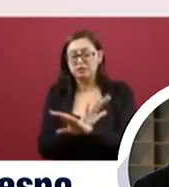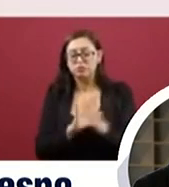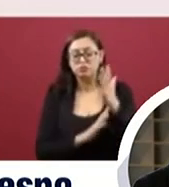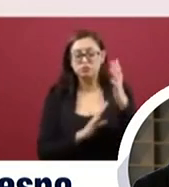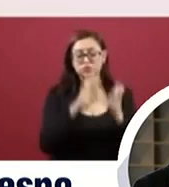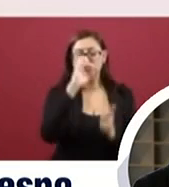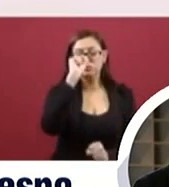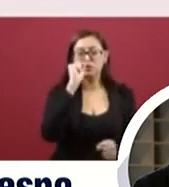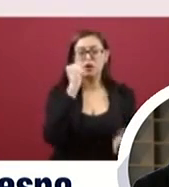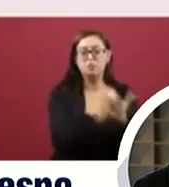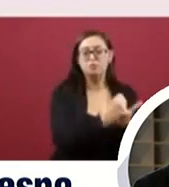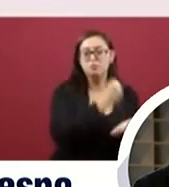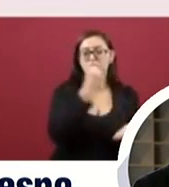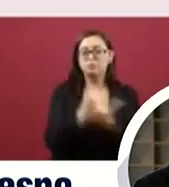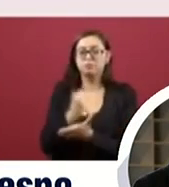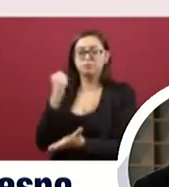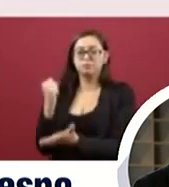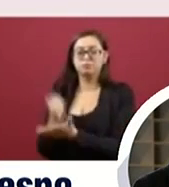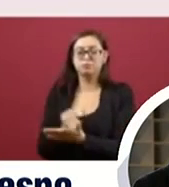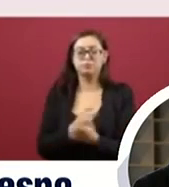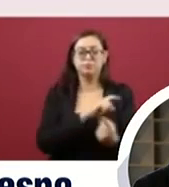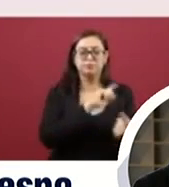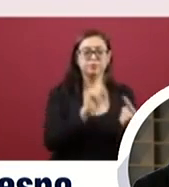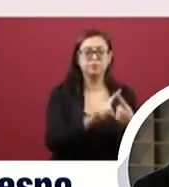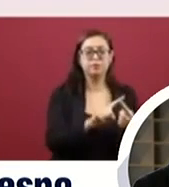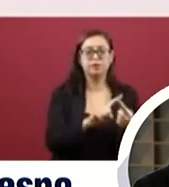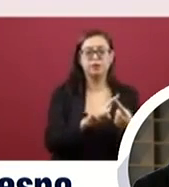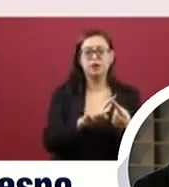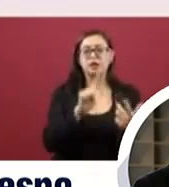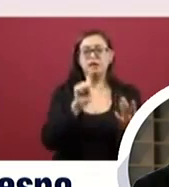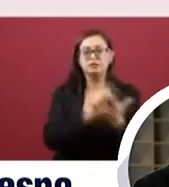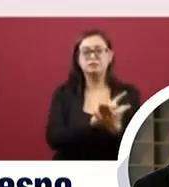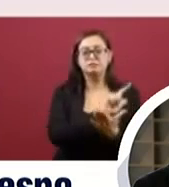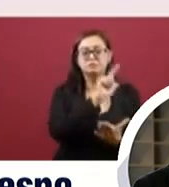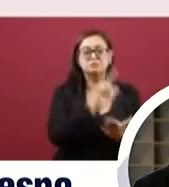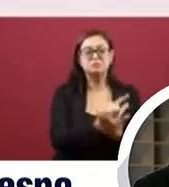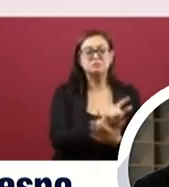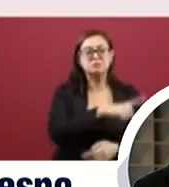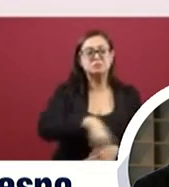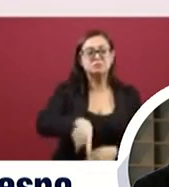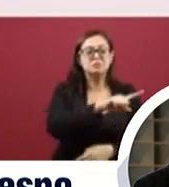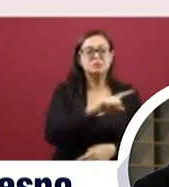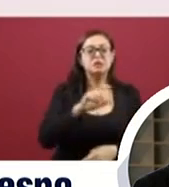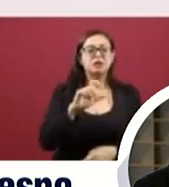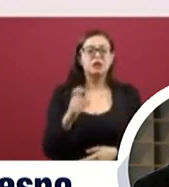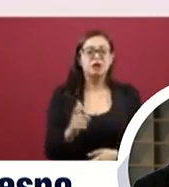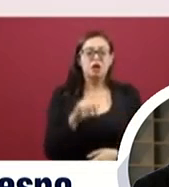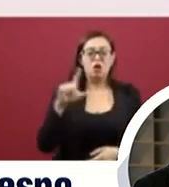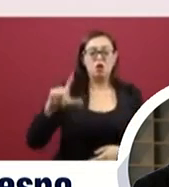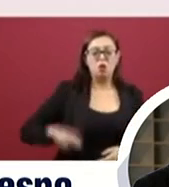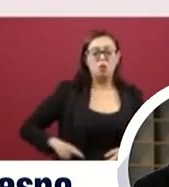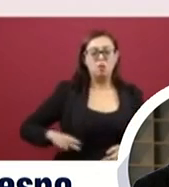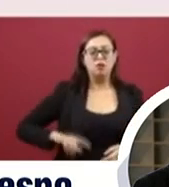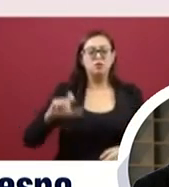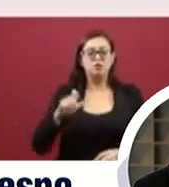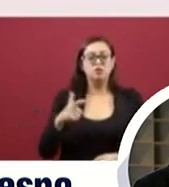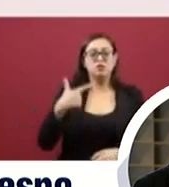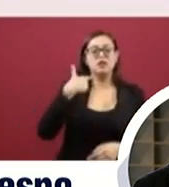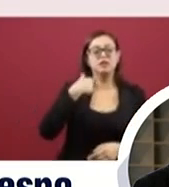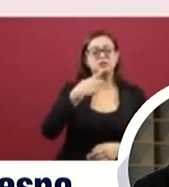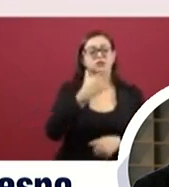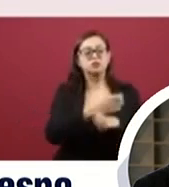es propia de las democracias modernas, se está eliminando. Y eso implica concentrar el poder en manos